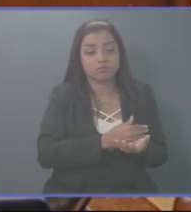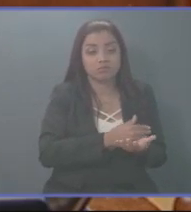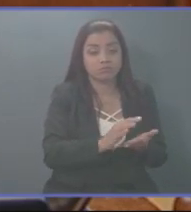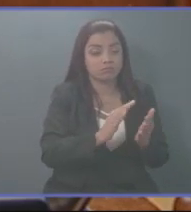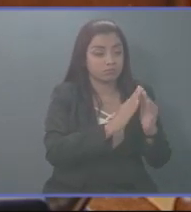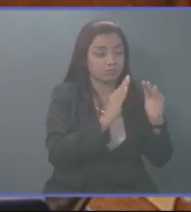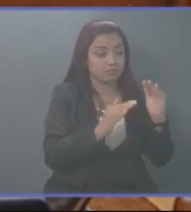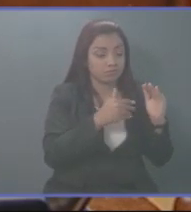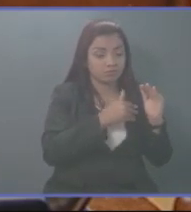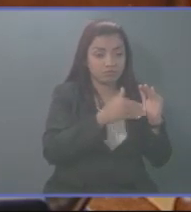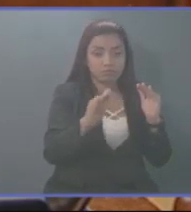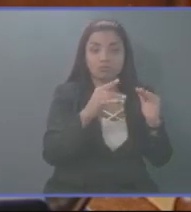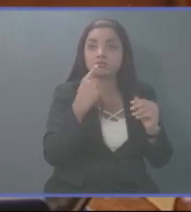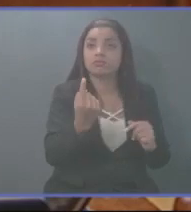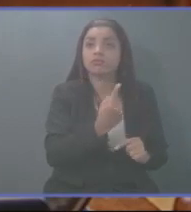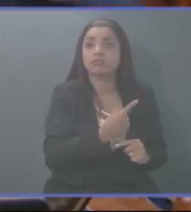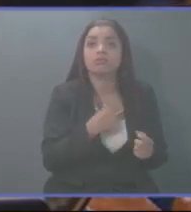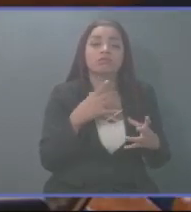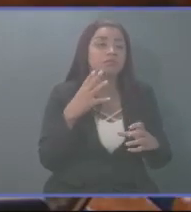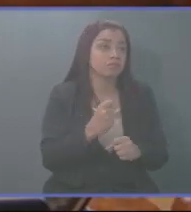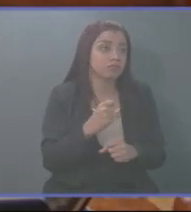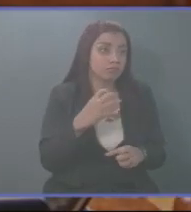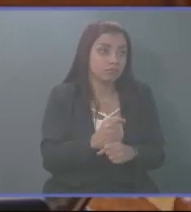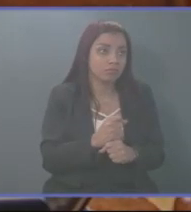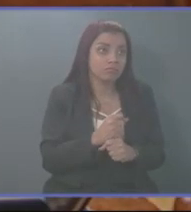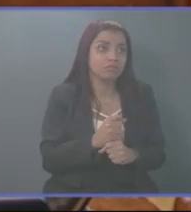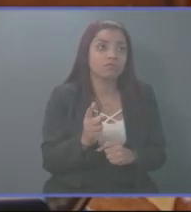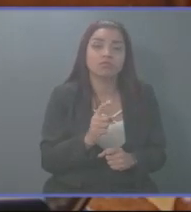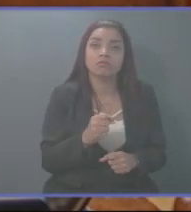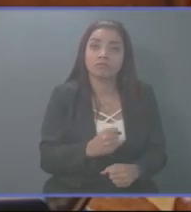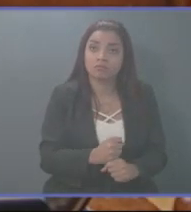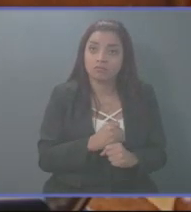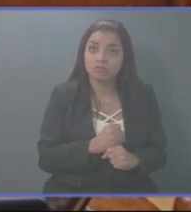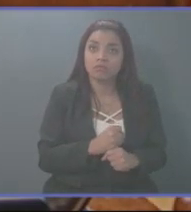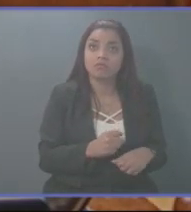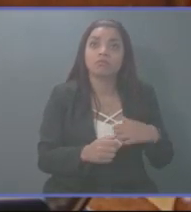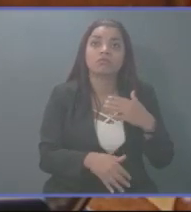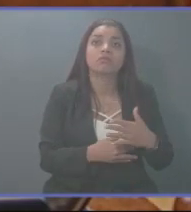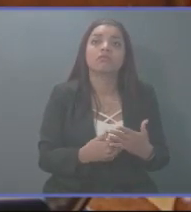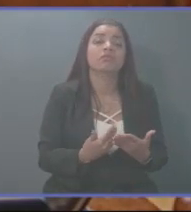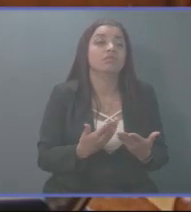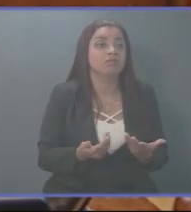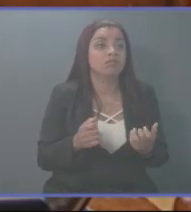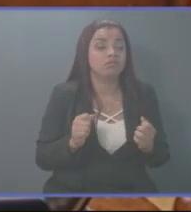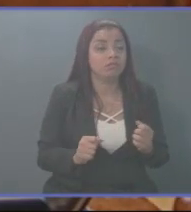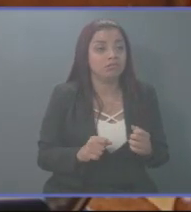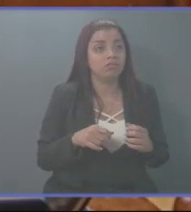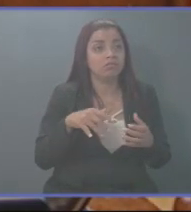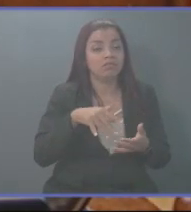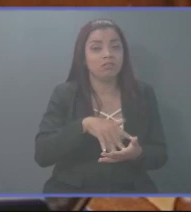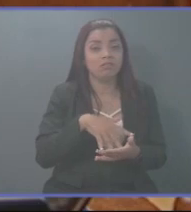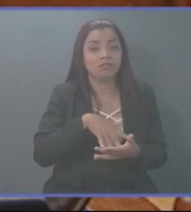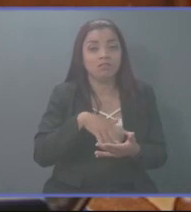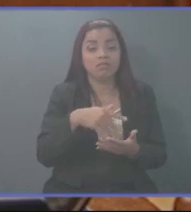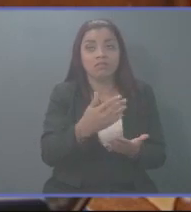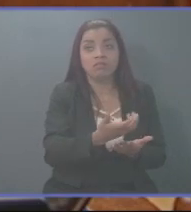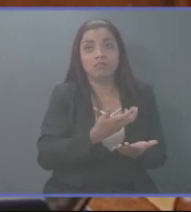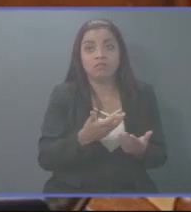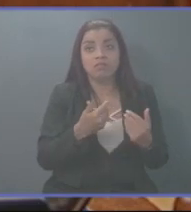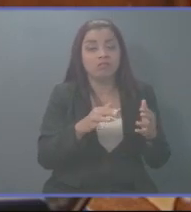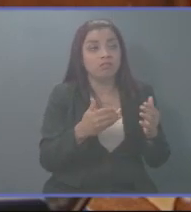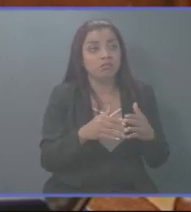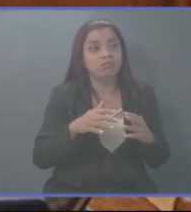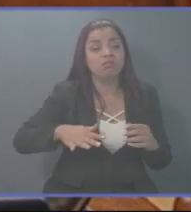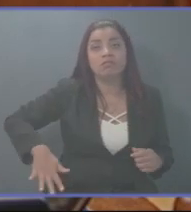de personas a causa de la violencia e inseguridad que afecta gravemente a colectivos vulnerables de distintas